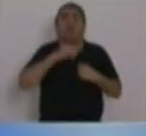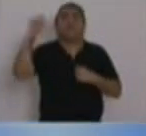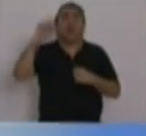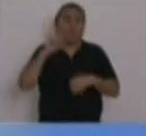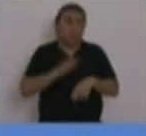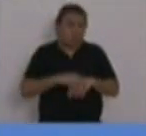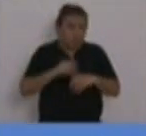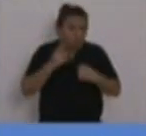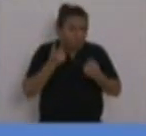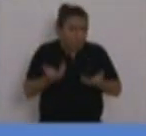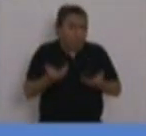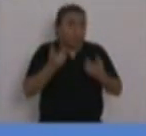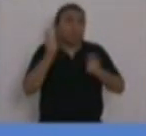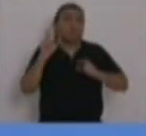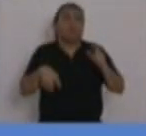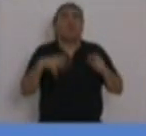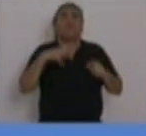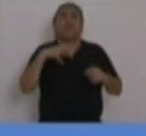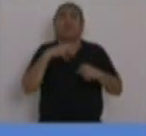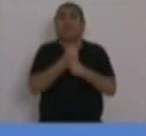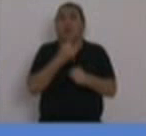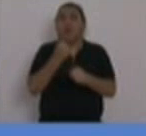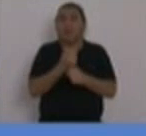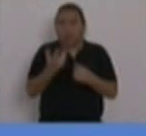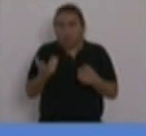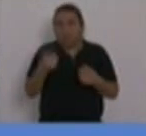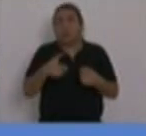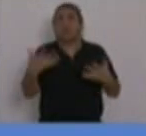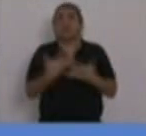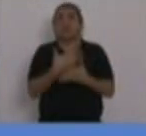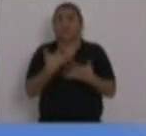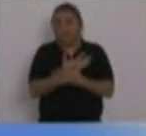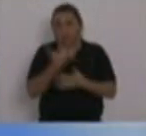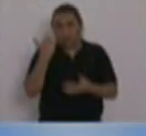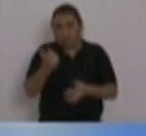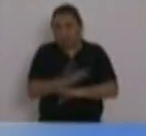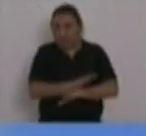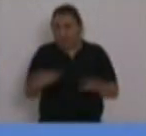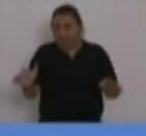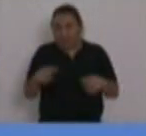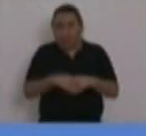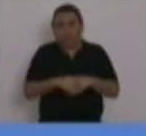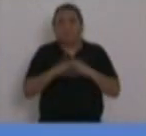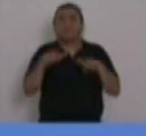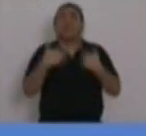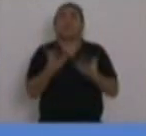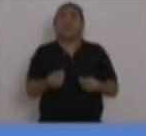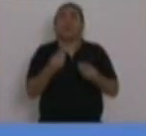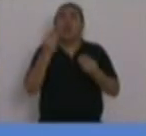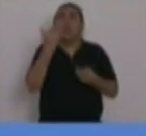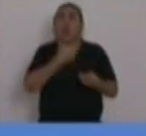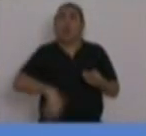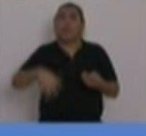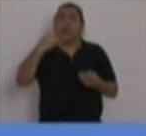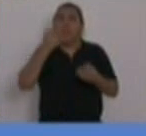a la Argentina se la recibía con muchos problemas económicos, pero que el endeudamiento, y sobre todo en dólares, el de las empresas y el de las familias también, no